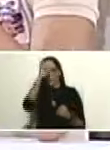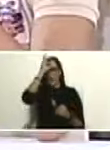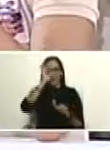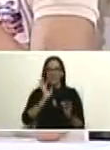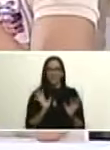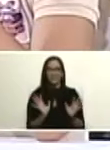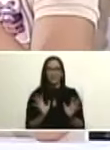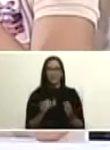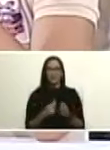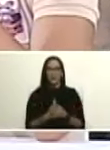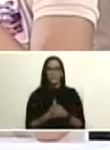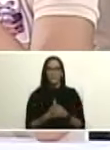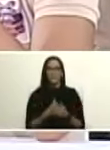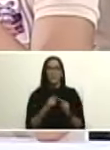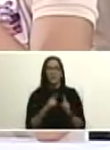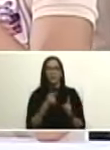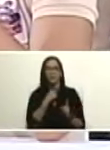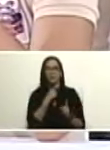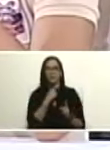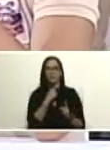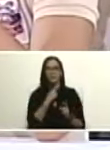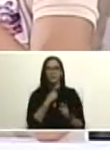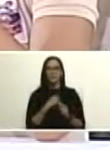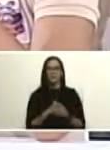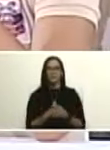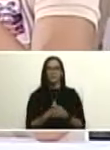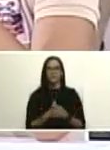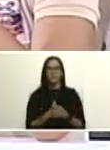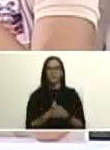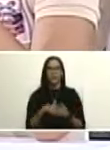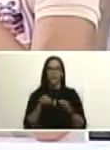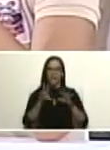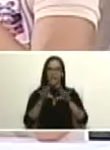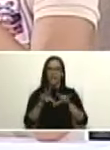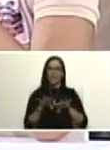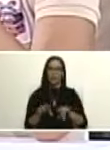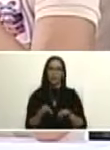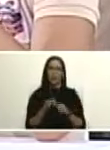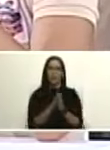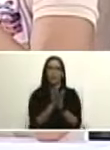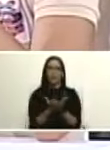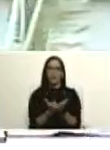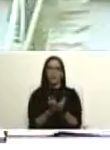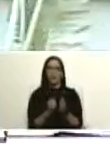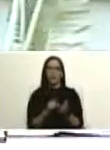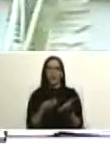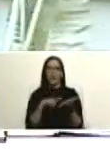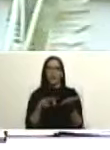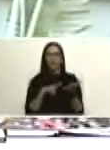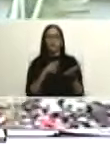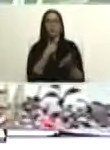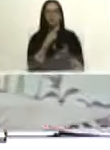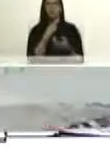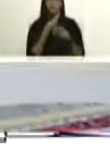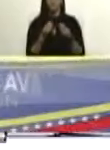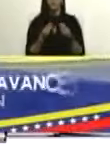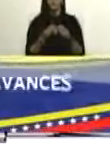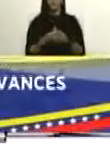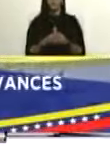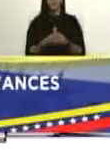soy sincera, pero me gustaría más ser lo que es escritora y eso, libro, la lectura, me gusta más que